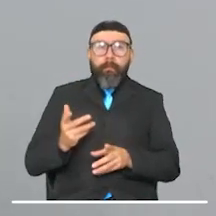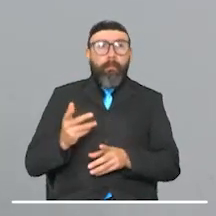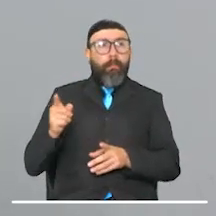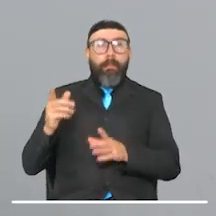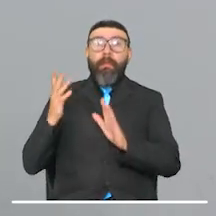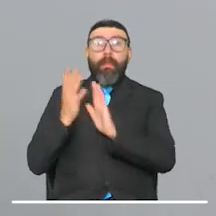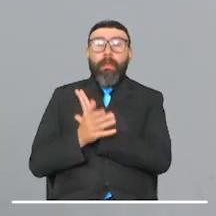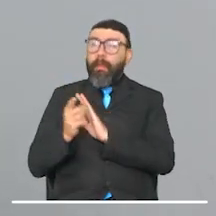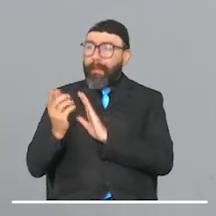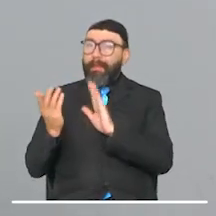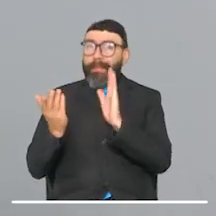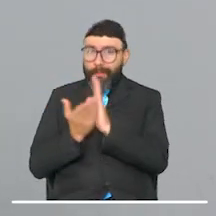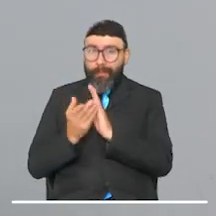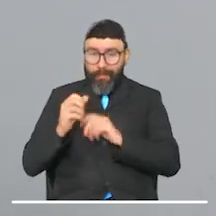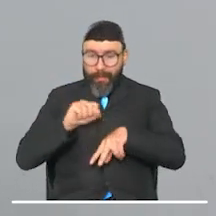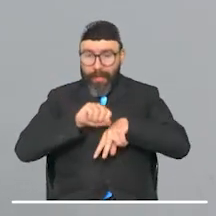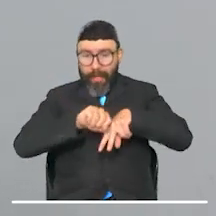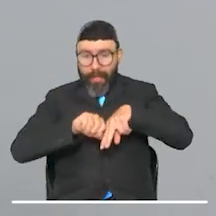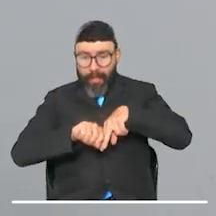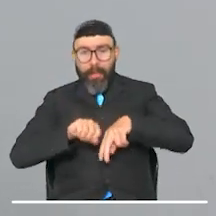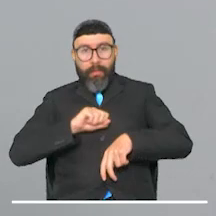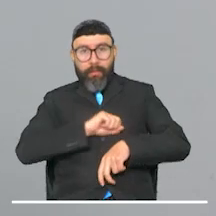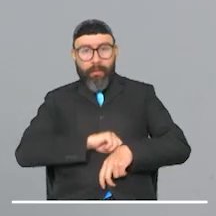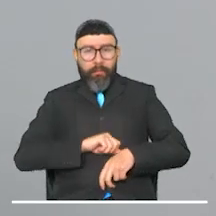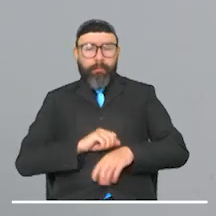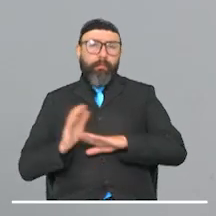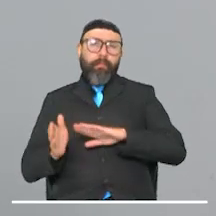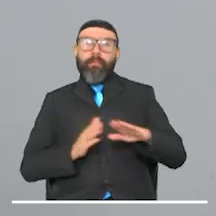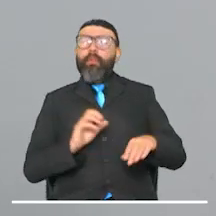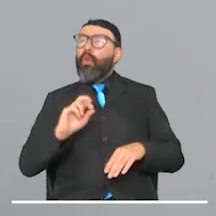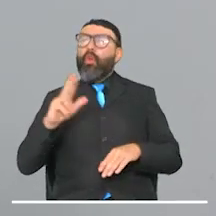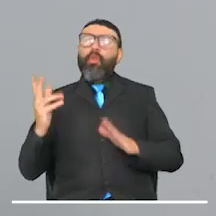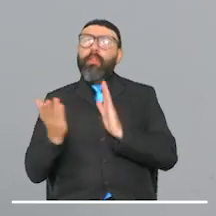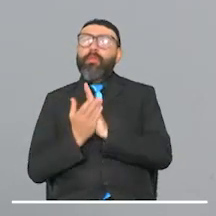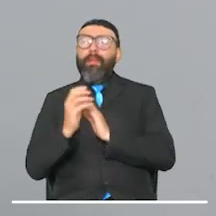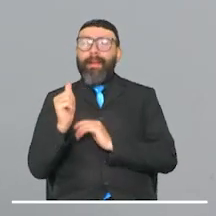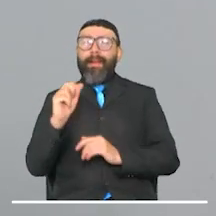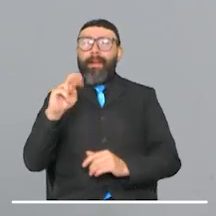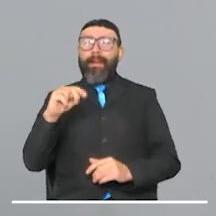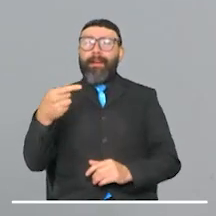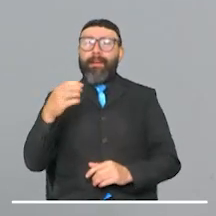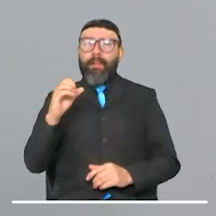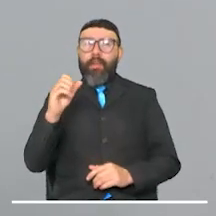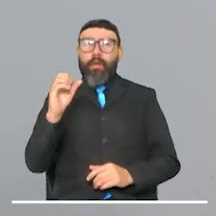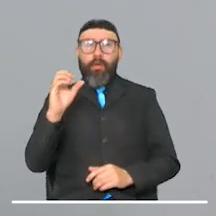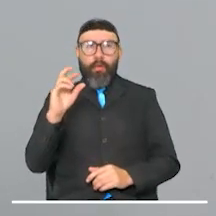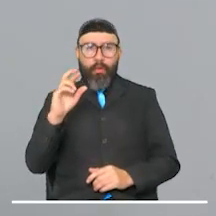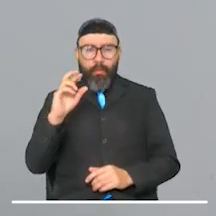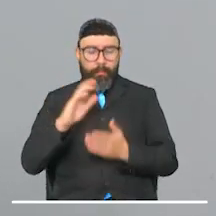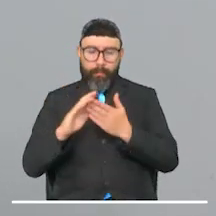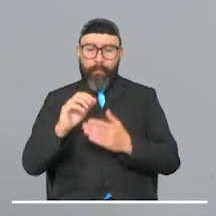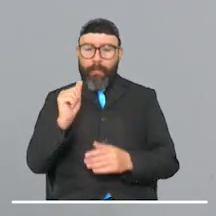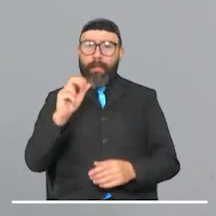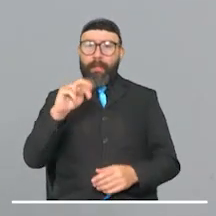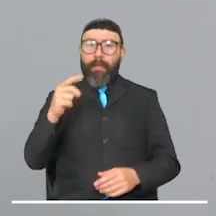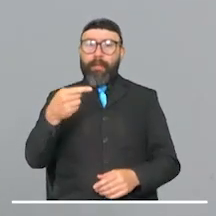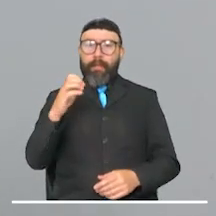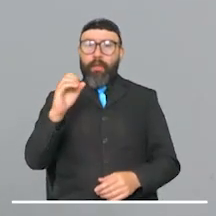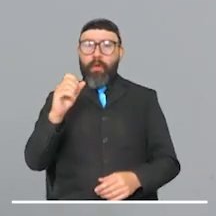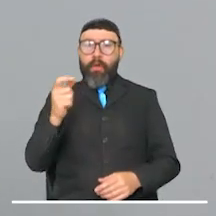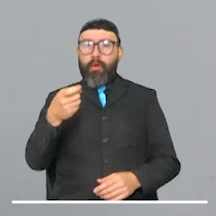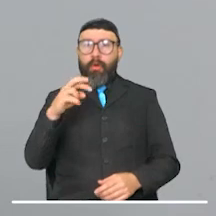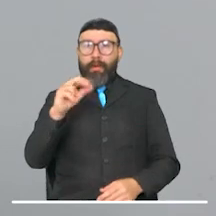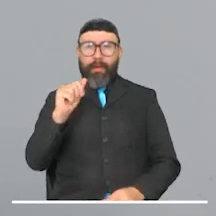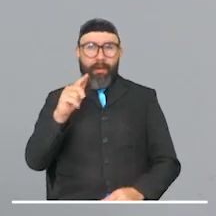referencias al estudios ecográficos los estudios en geográficos ya escapan a nuestro nivel son a nivel de otros centros que son las